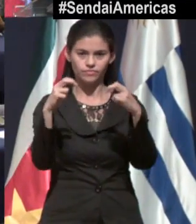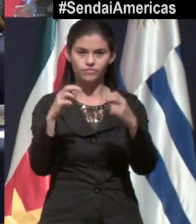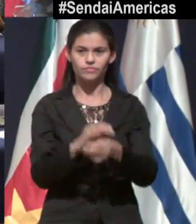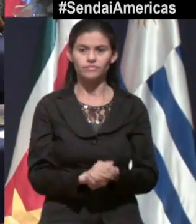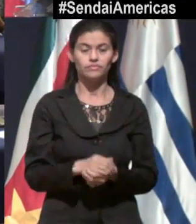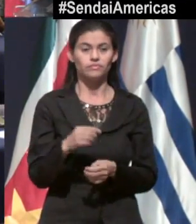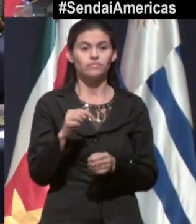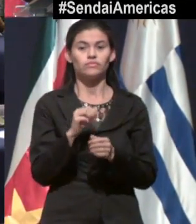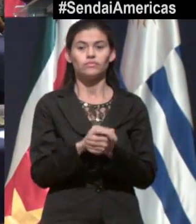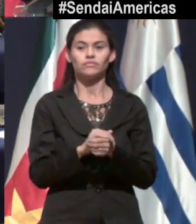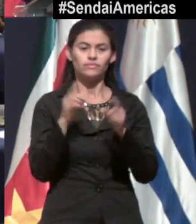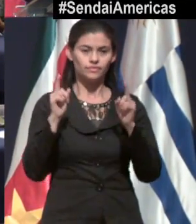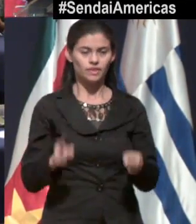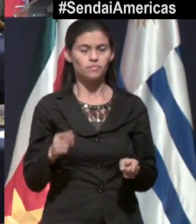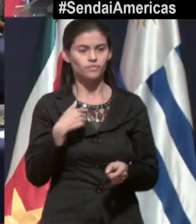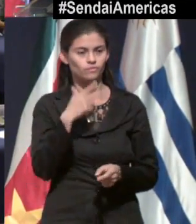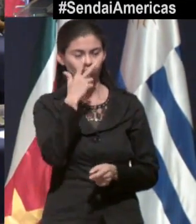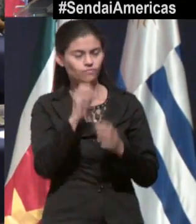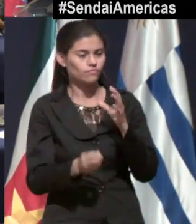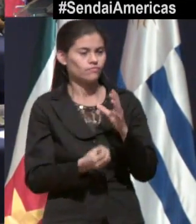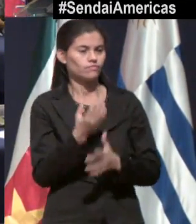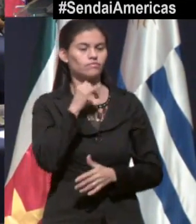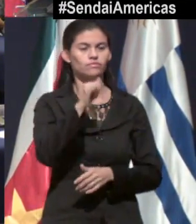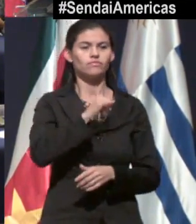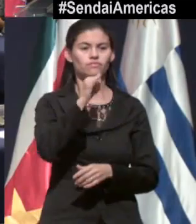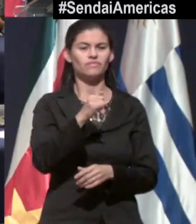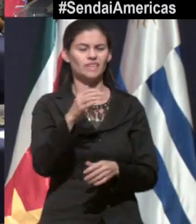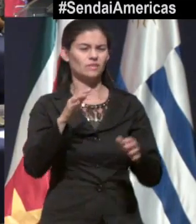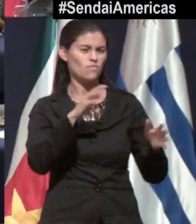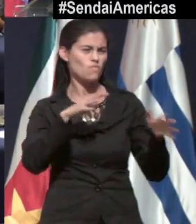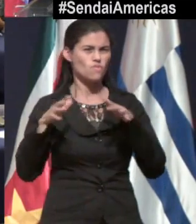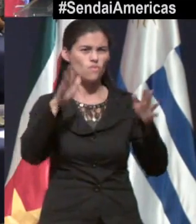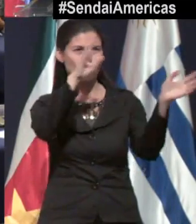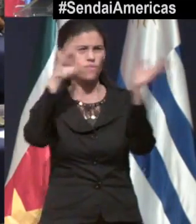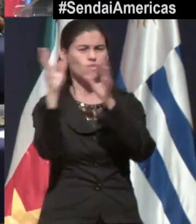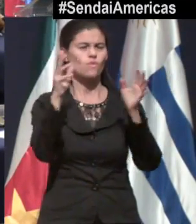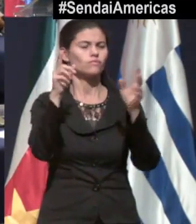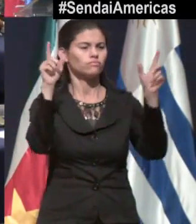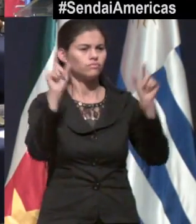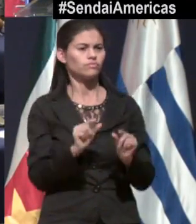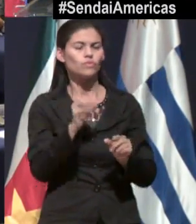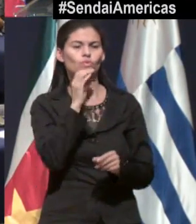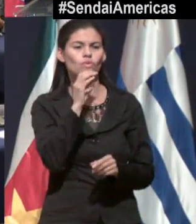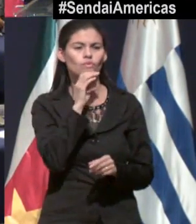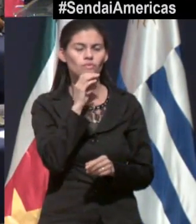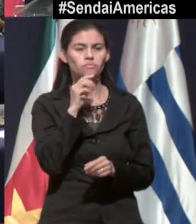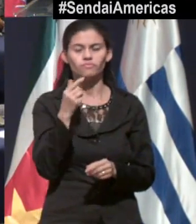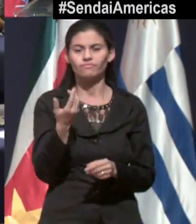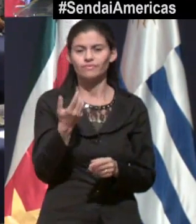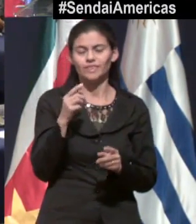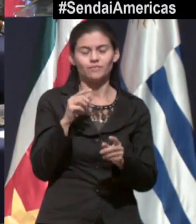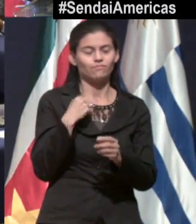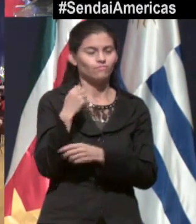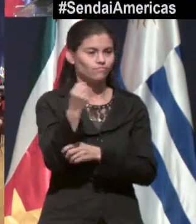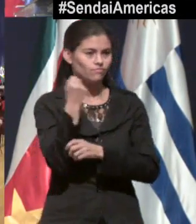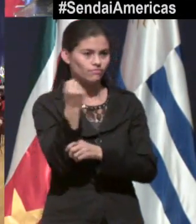Y permítame comenzar diciéndoles que la reducción de desastres siempre ha sido una prioridad